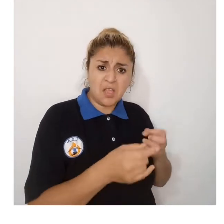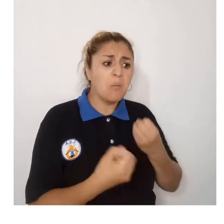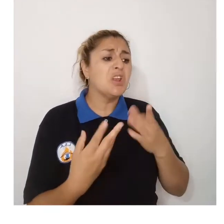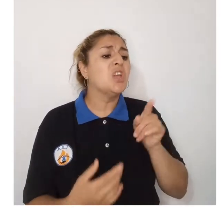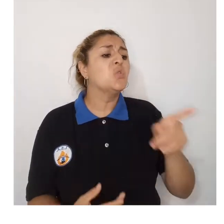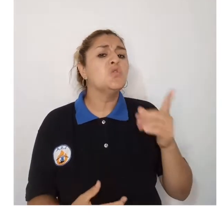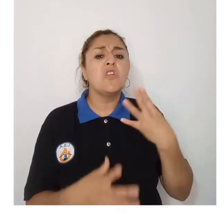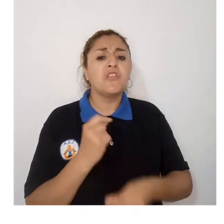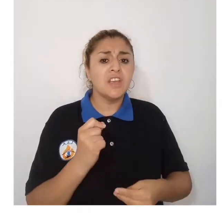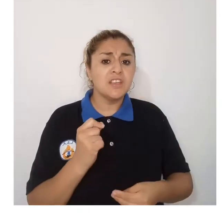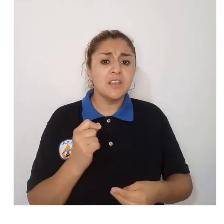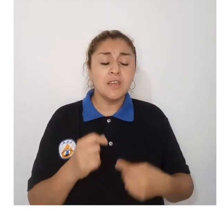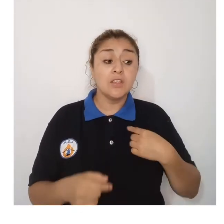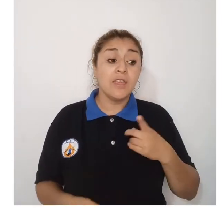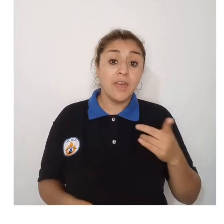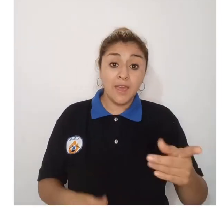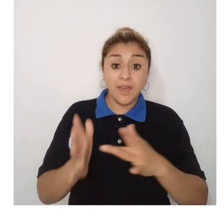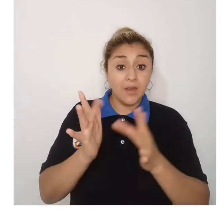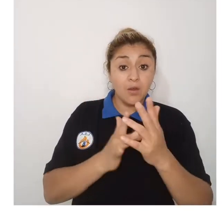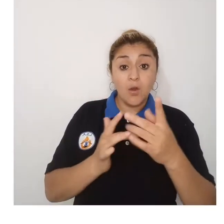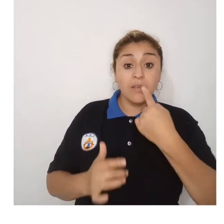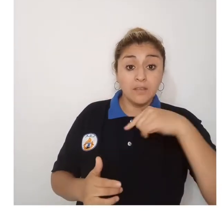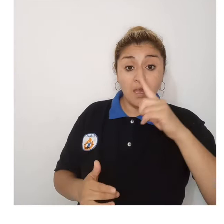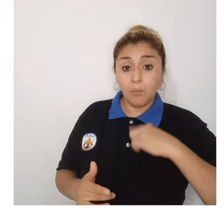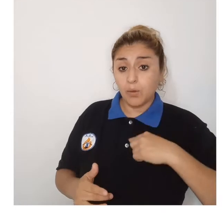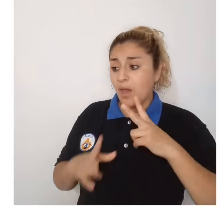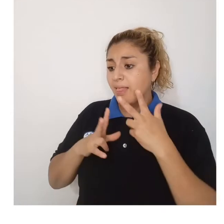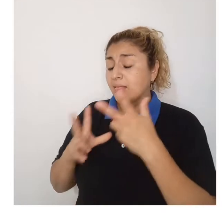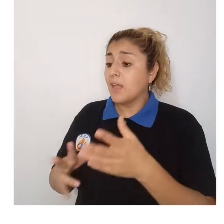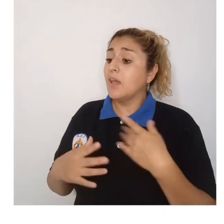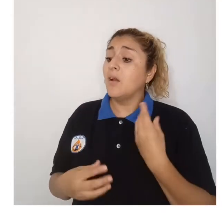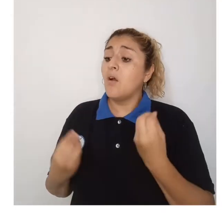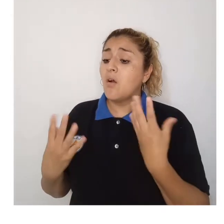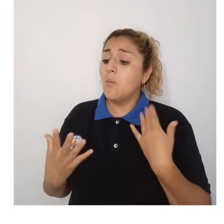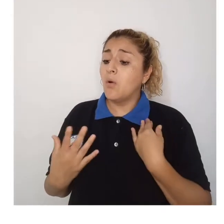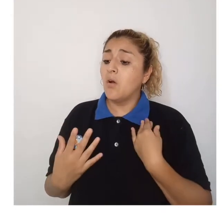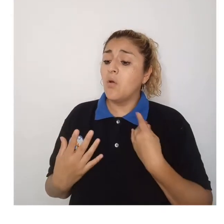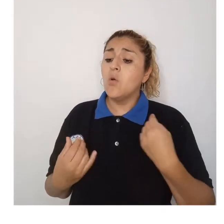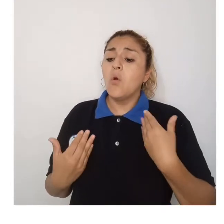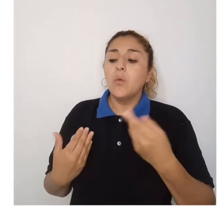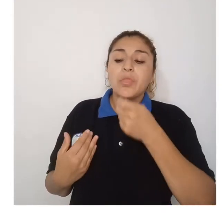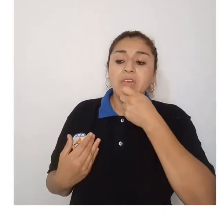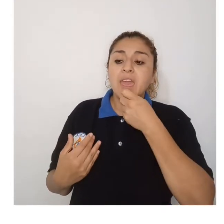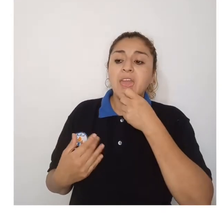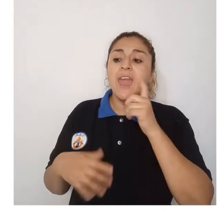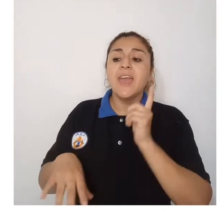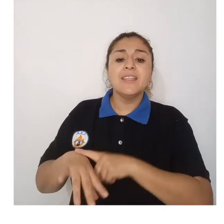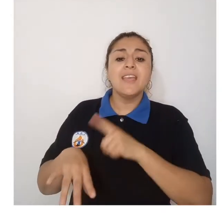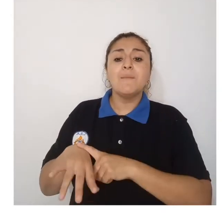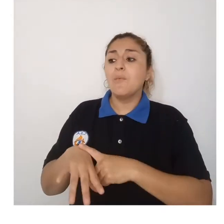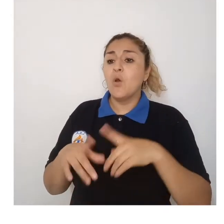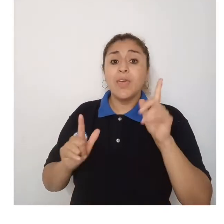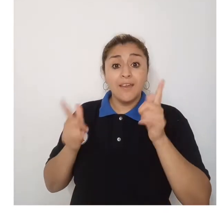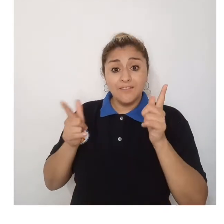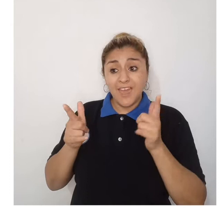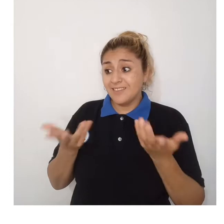bodas hay un en entretanto que el esposo está con ellos como pueden hacer que lo que